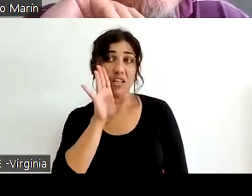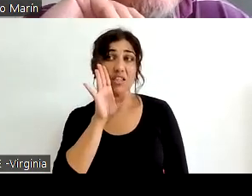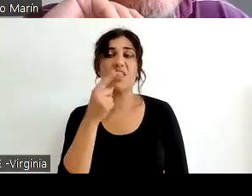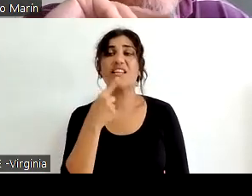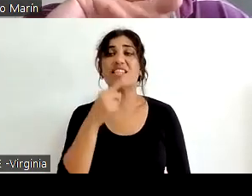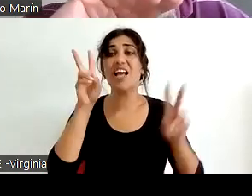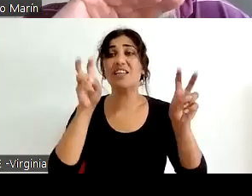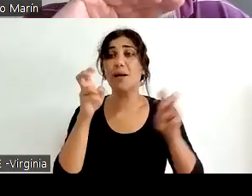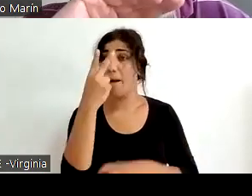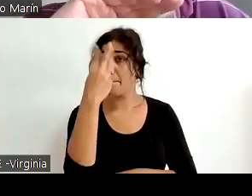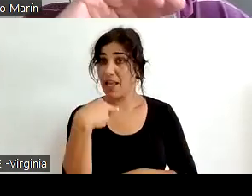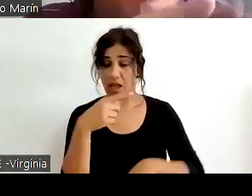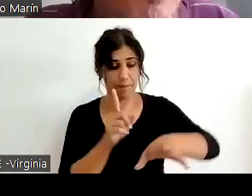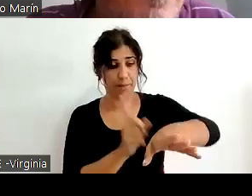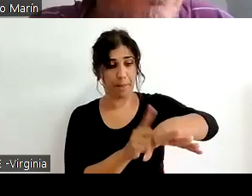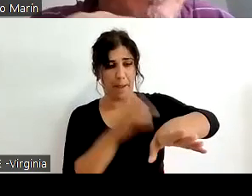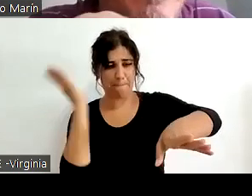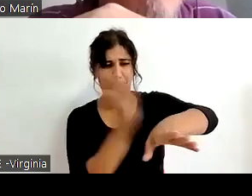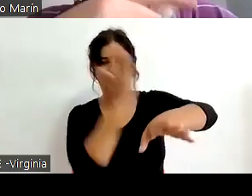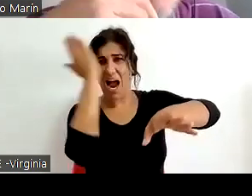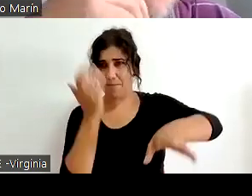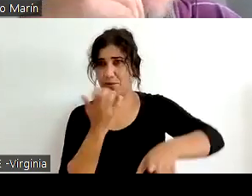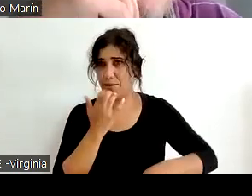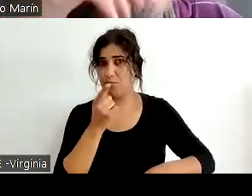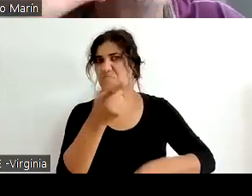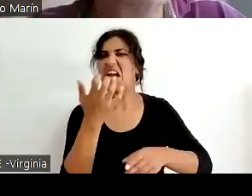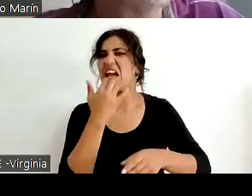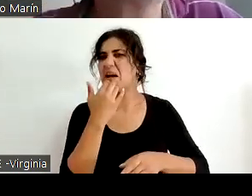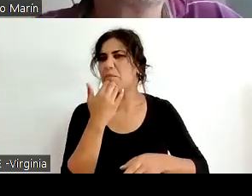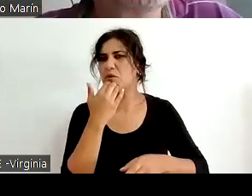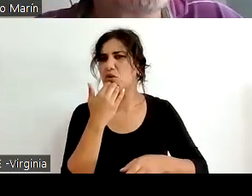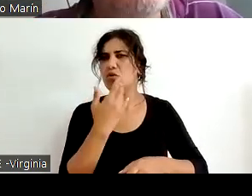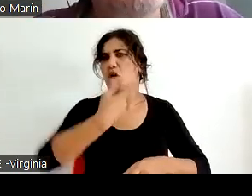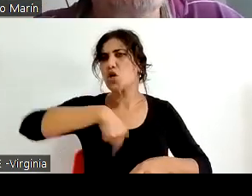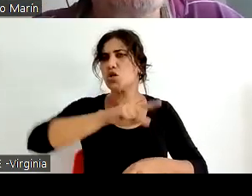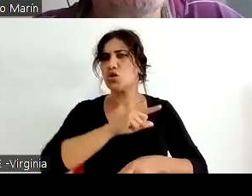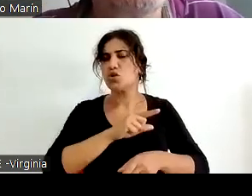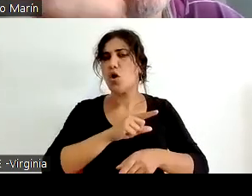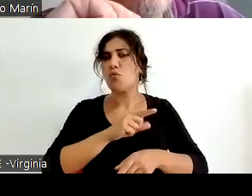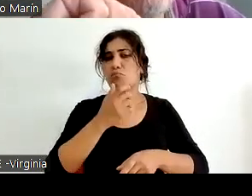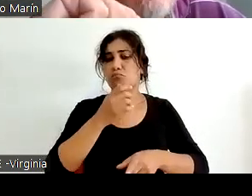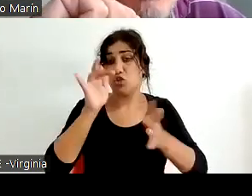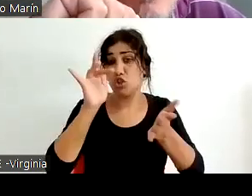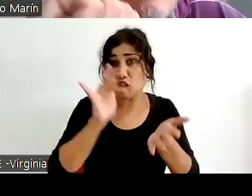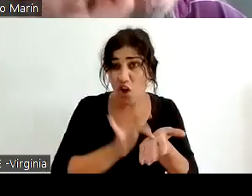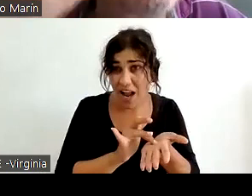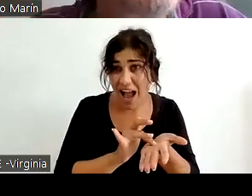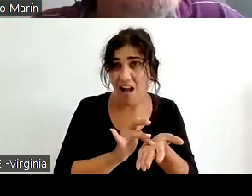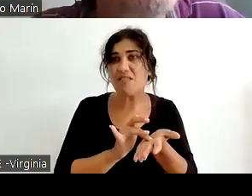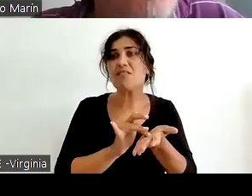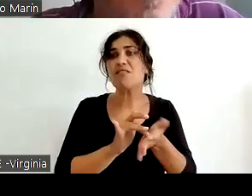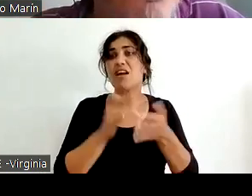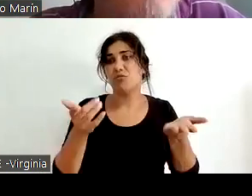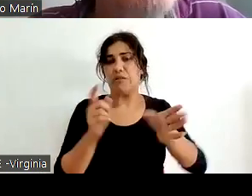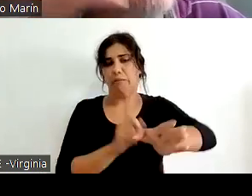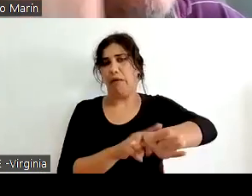antes, os voy a poner un ejemplo de cómo podemos tratar una patología en concreto del sistema osteoarticular, que es el esguince